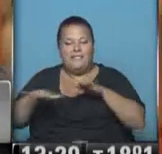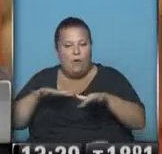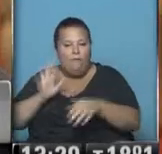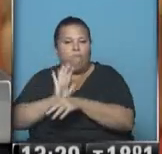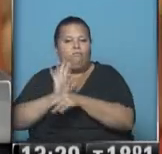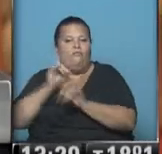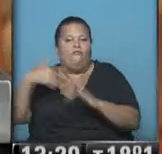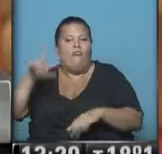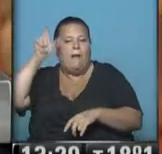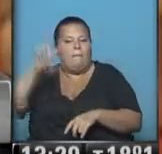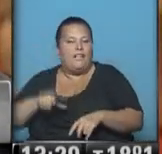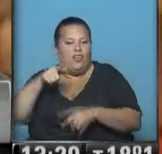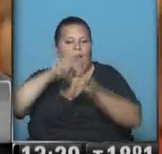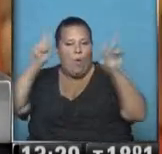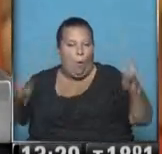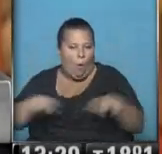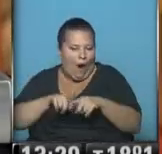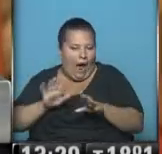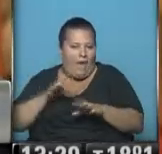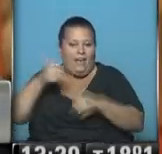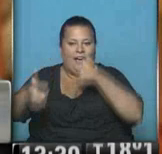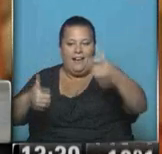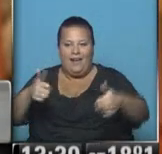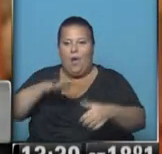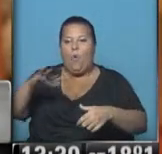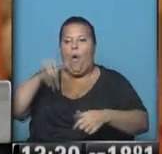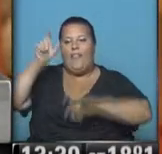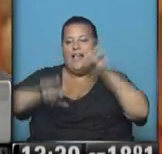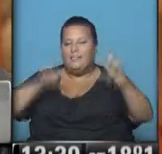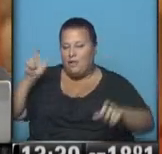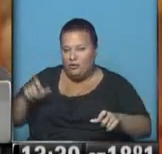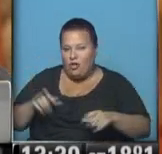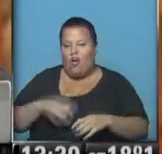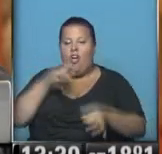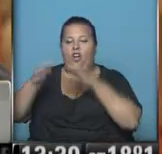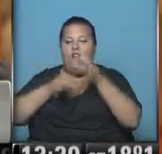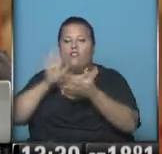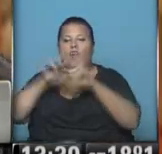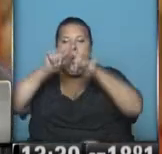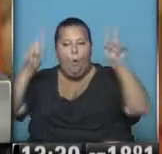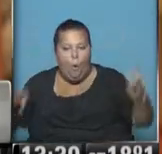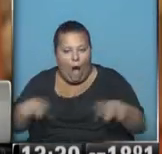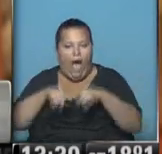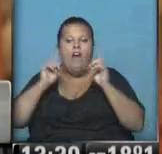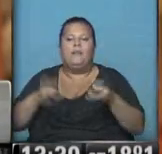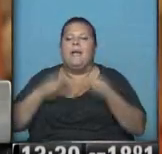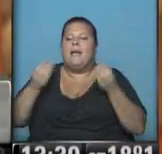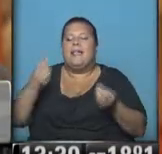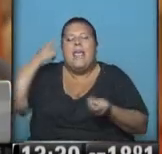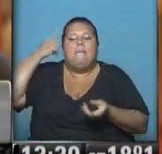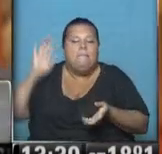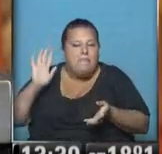como si fueran los personajes del cuadro, digamos, ubicados en el lugar de los personajes, dialogan sobre ese cuadro y sobre lo que ellos